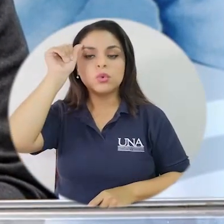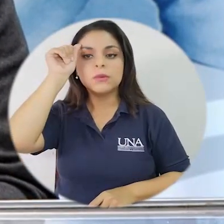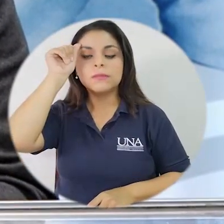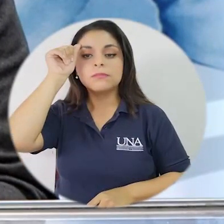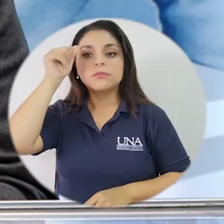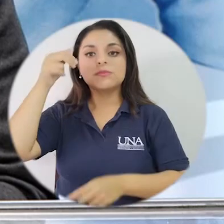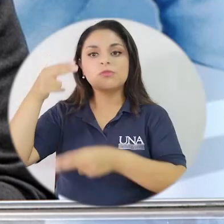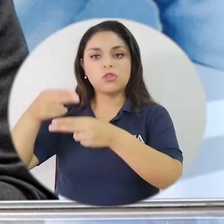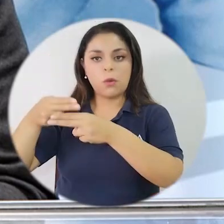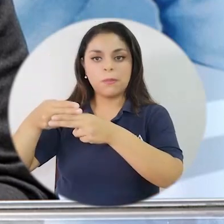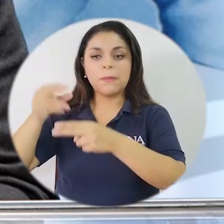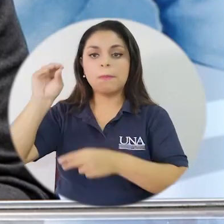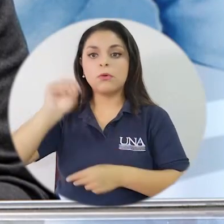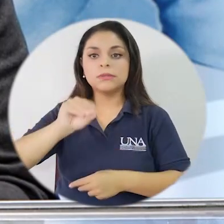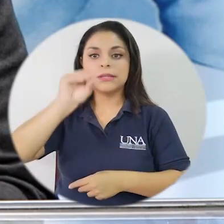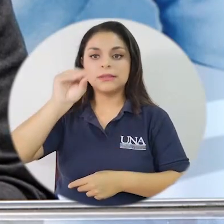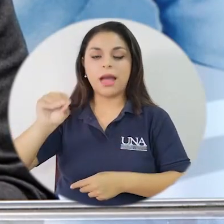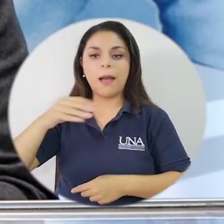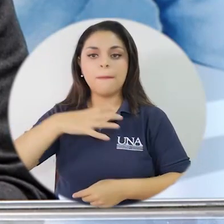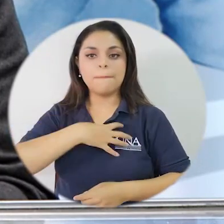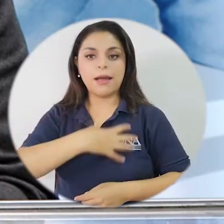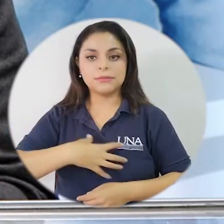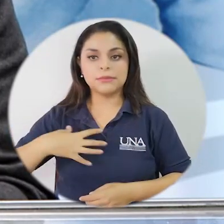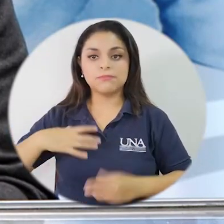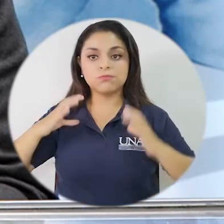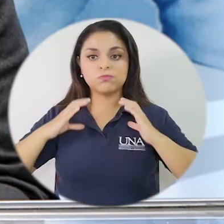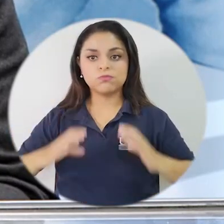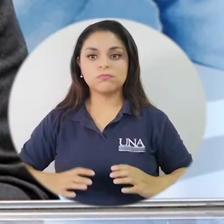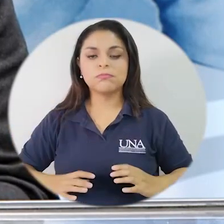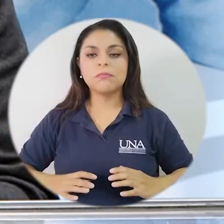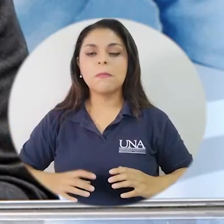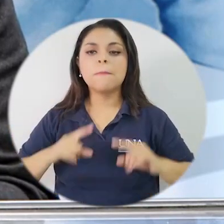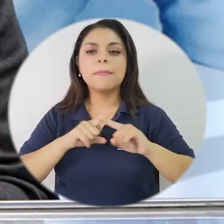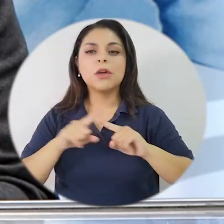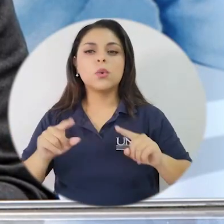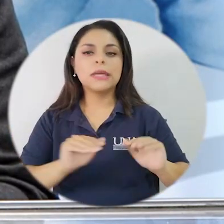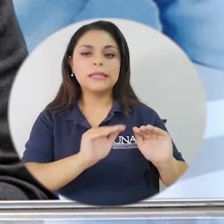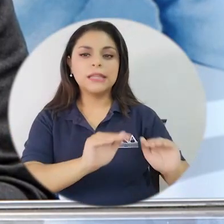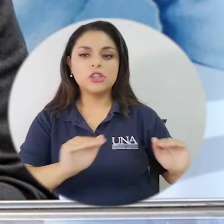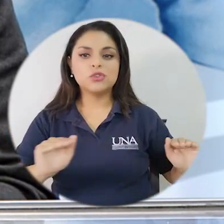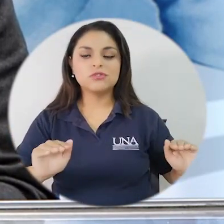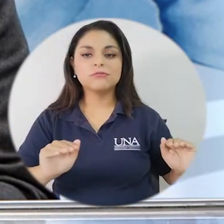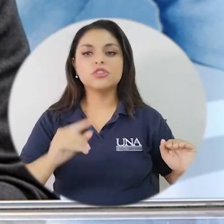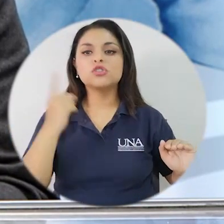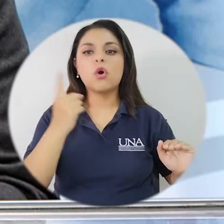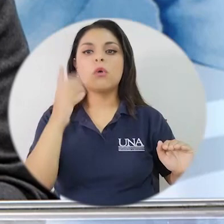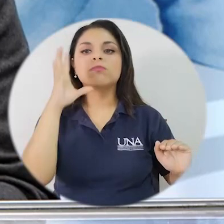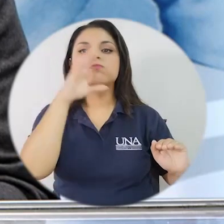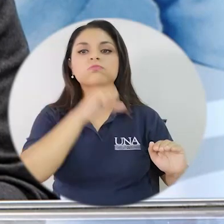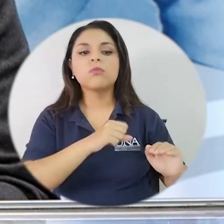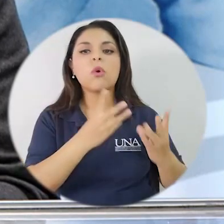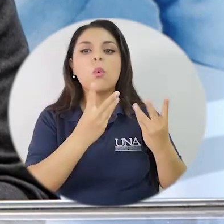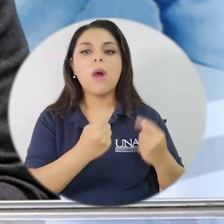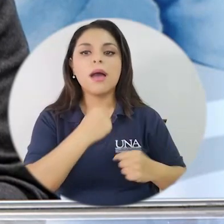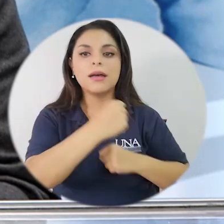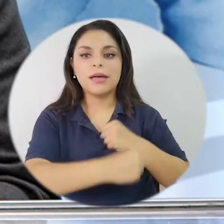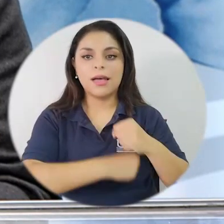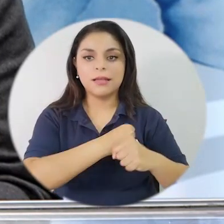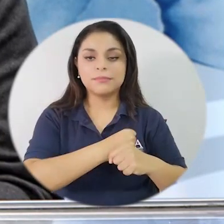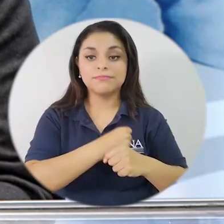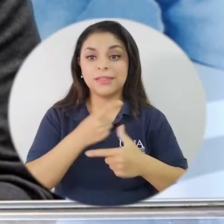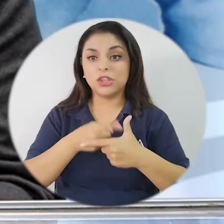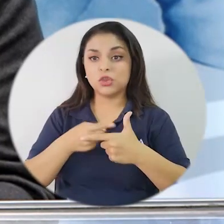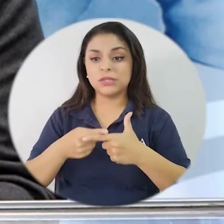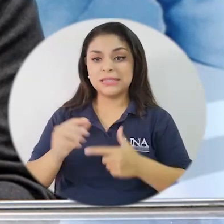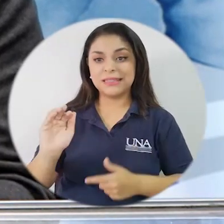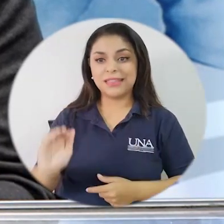no se toma en cuenta la edad. A nivel de niñez se toma en cuenta la edad para poder tomar percentiles. Entonces, un niño que tiene percentiles